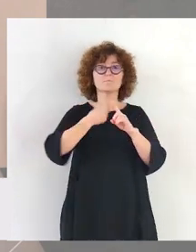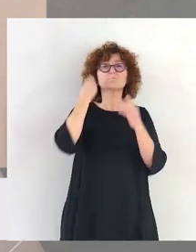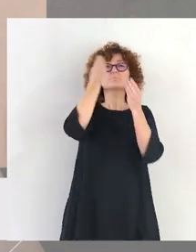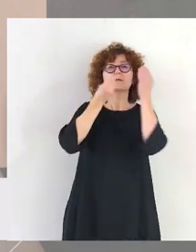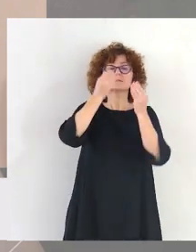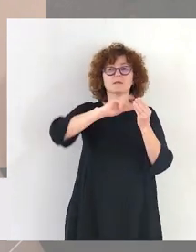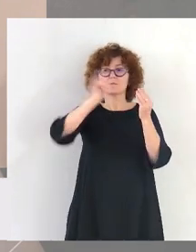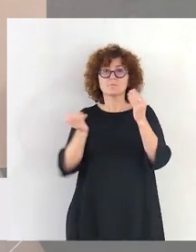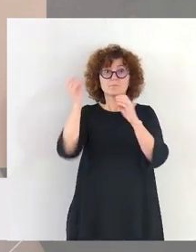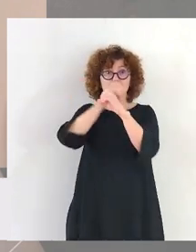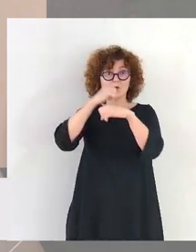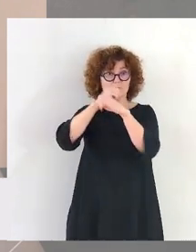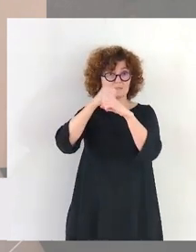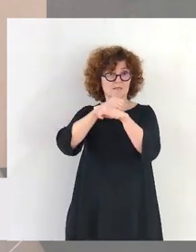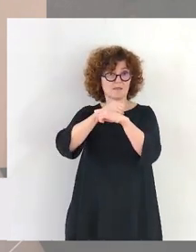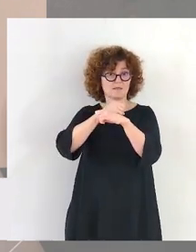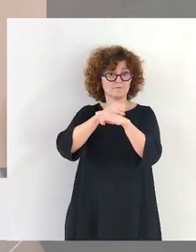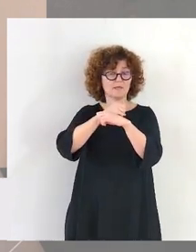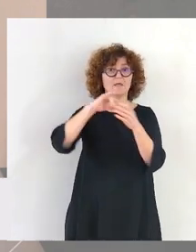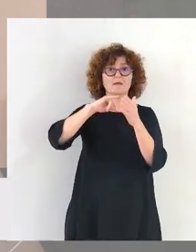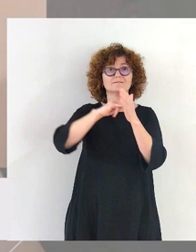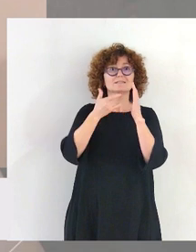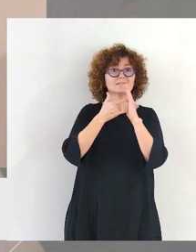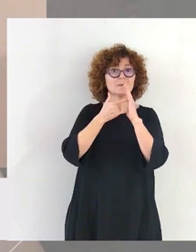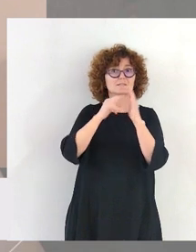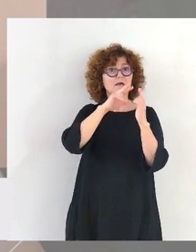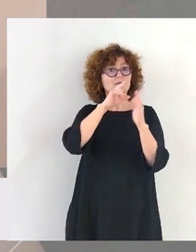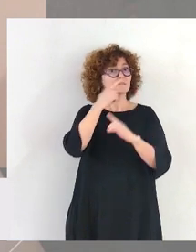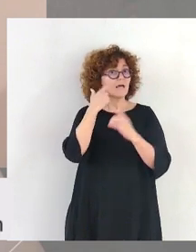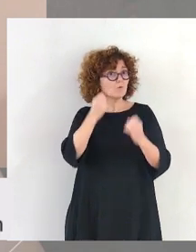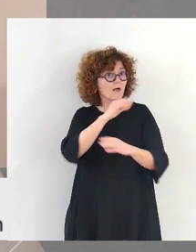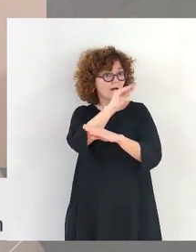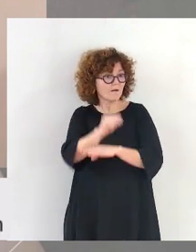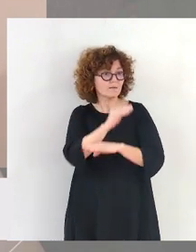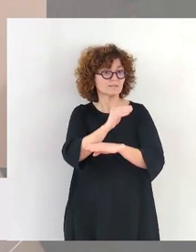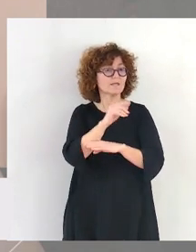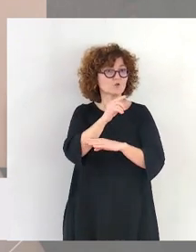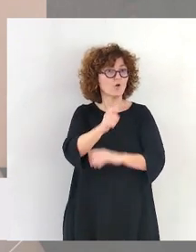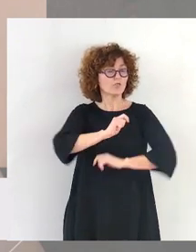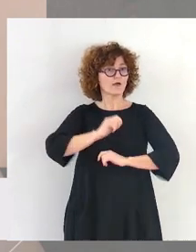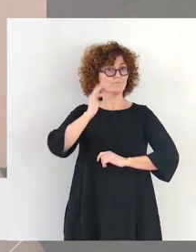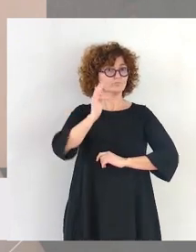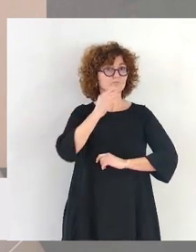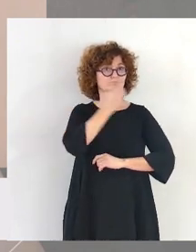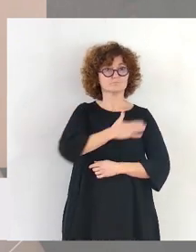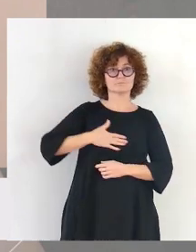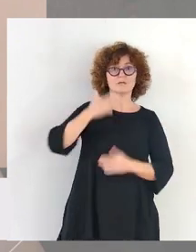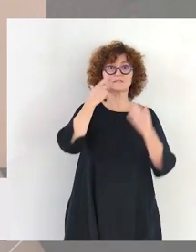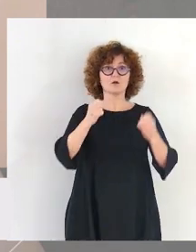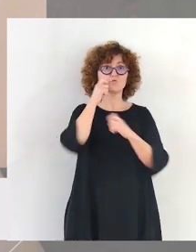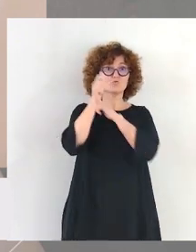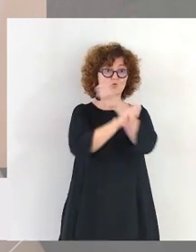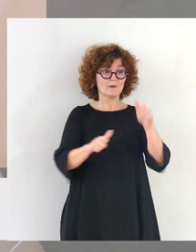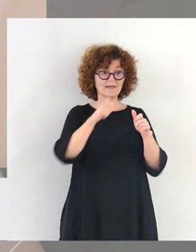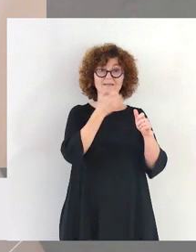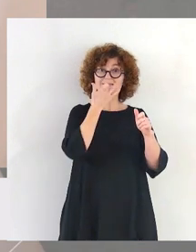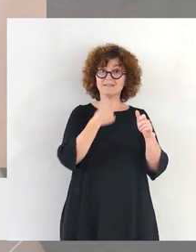biodiversidad y el mantenimiento de ecosistemas saludables son la base fundamental de la prosperidad el bienestar y la salud humana no